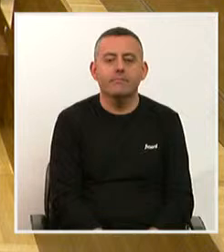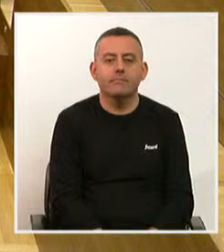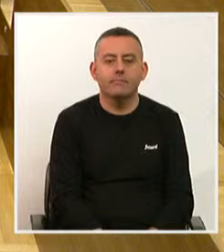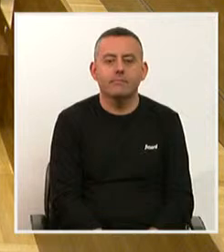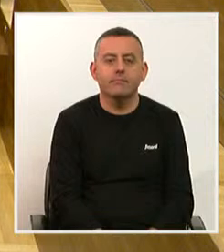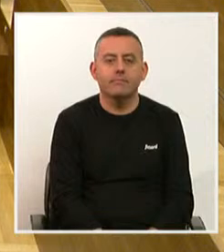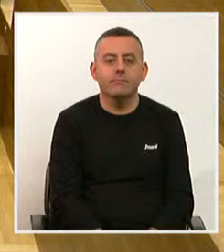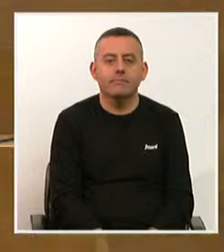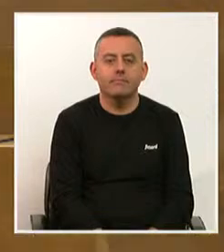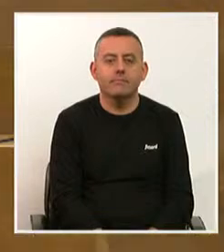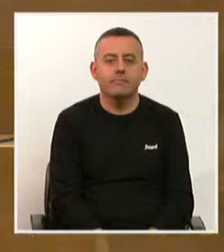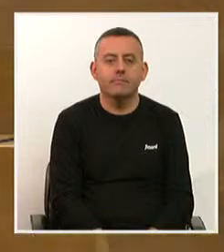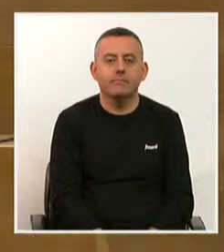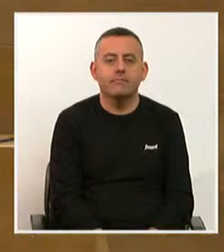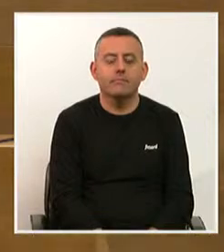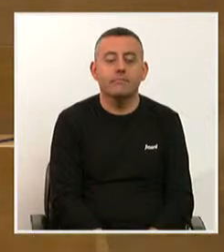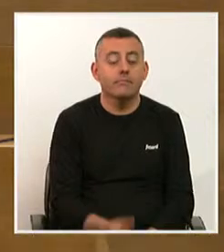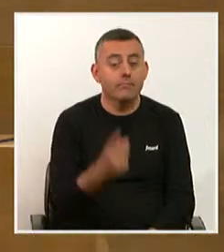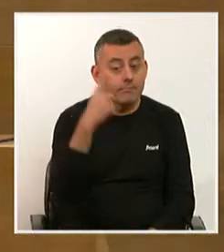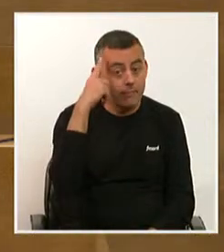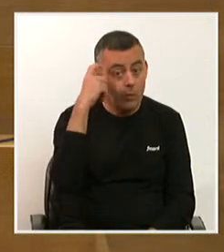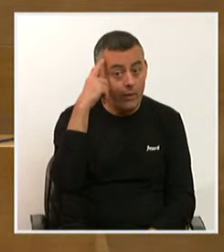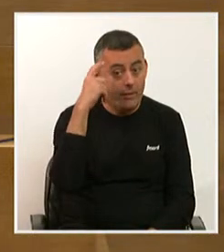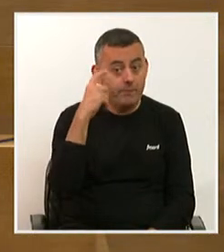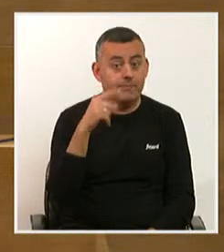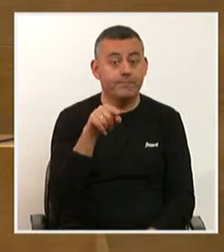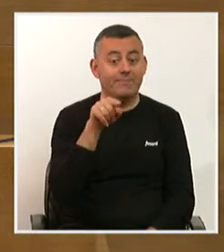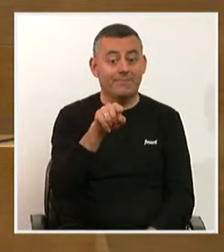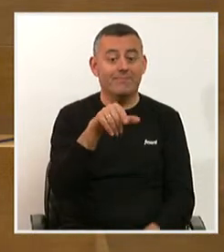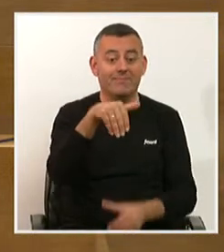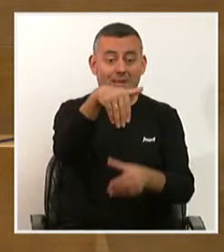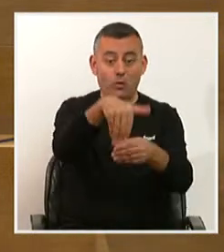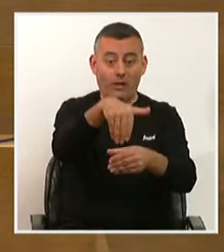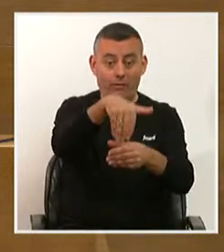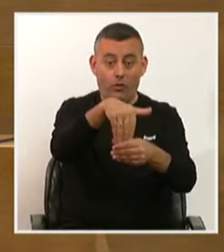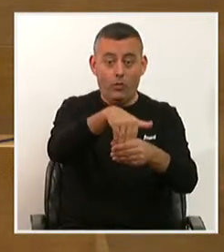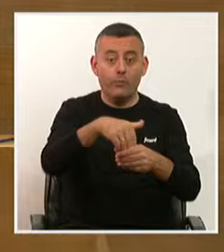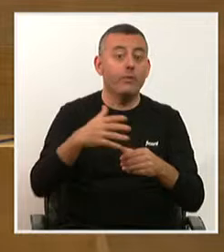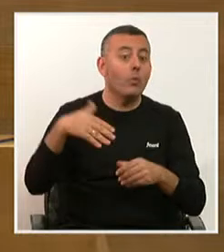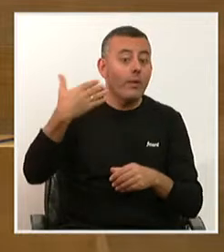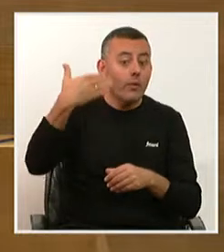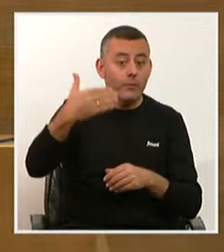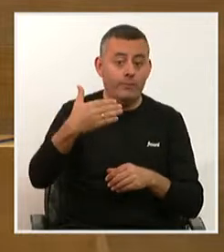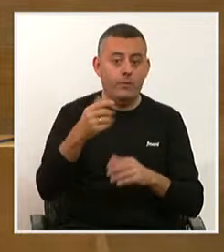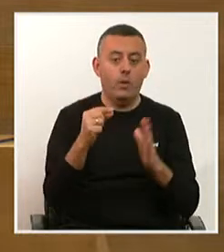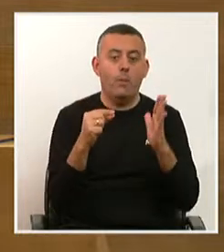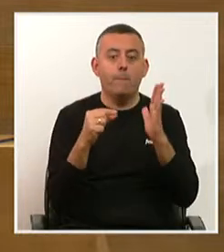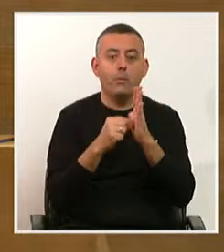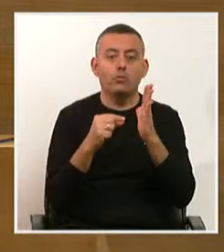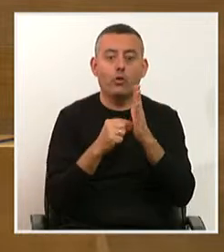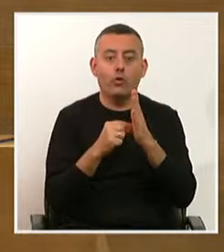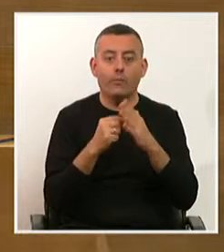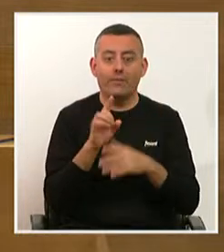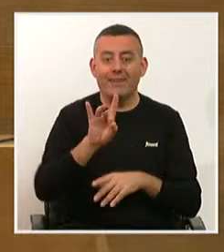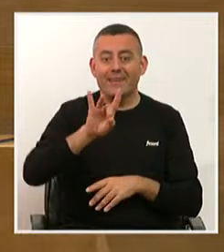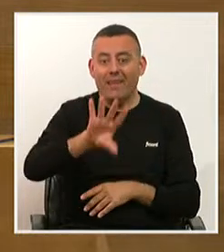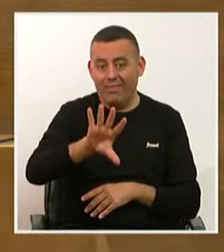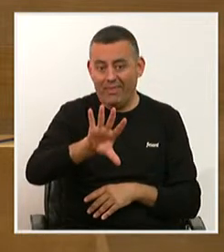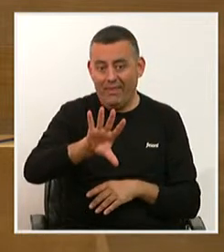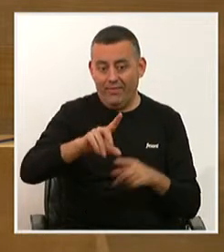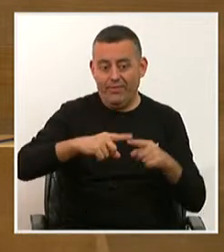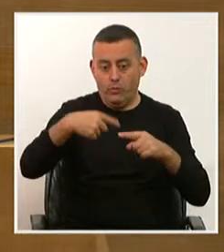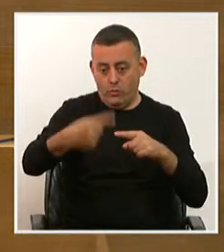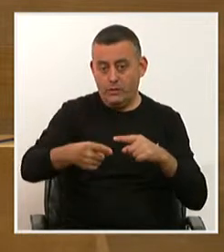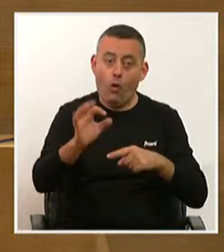gracias les recuerdo que la votación ordinaria tendrá lugar después de la sustanciación del punto 15 y no antes de las